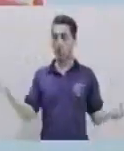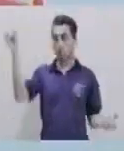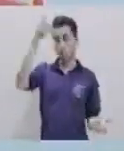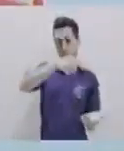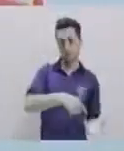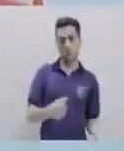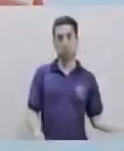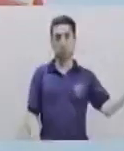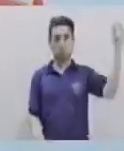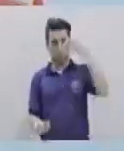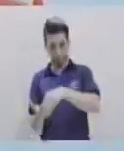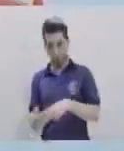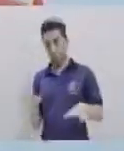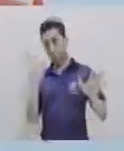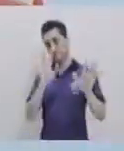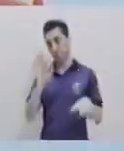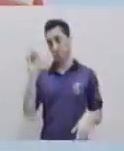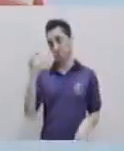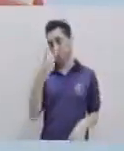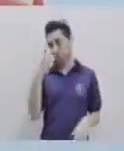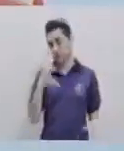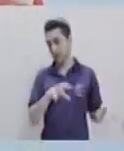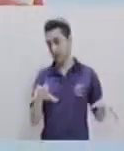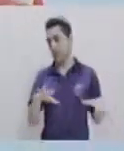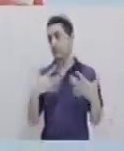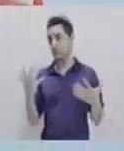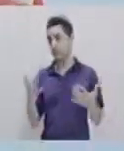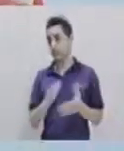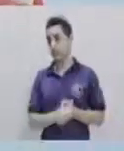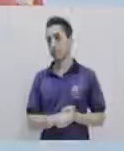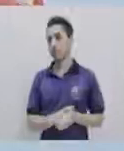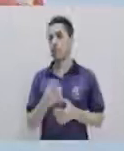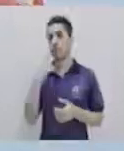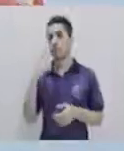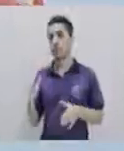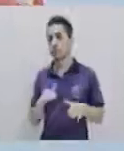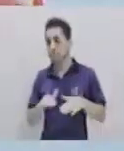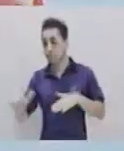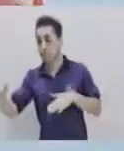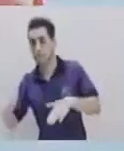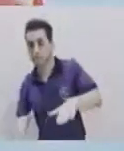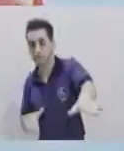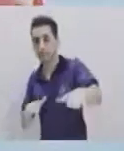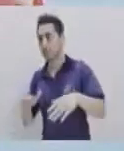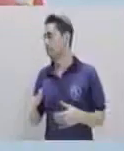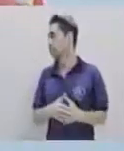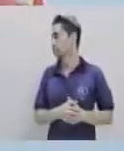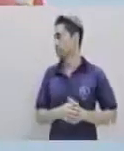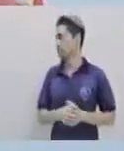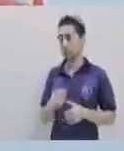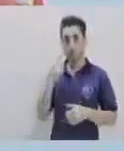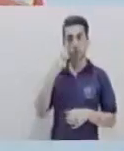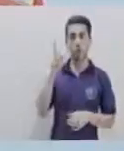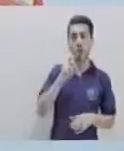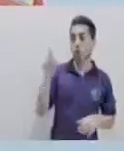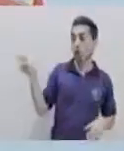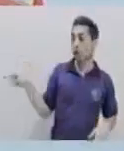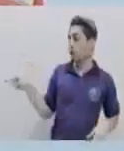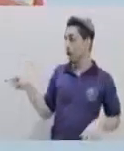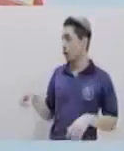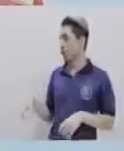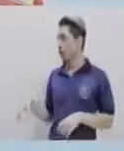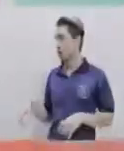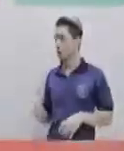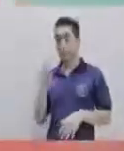vamos a hacer ahora en desplazamiento. Tomamos 2 puntos de referencia de más o menos de 1 metro de distancia y lo